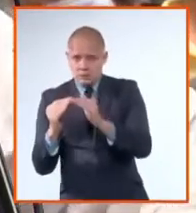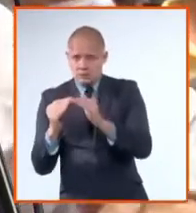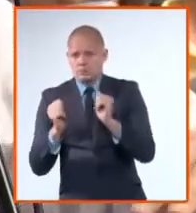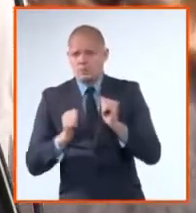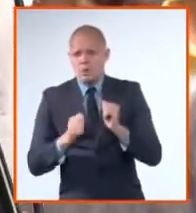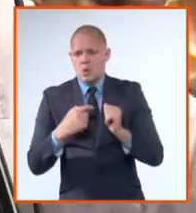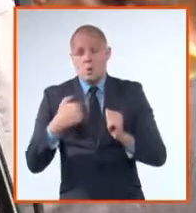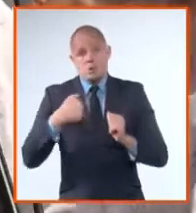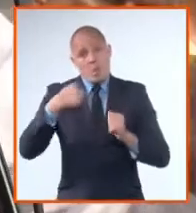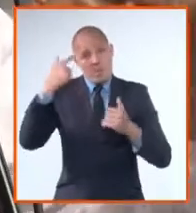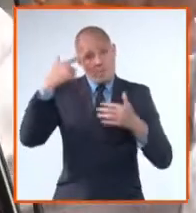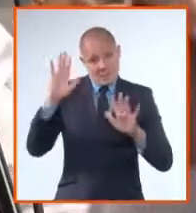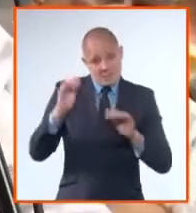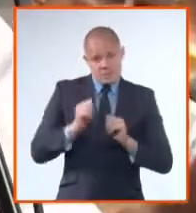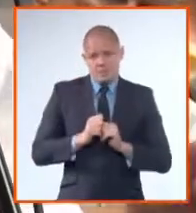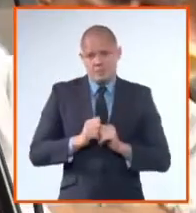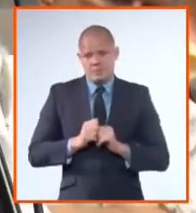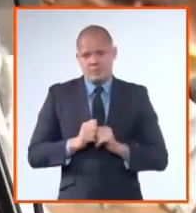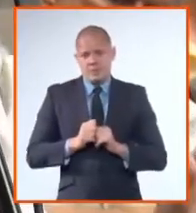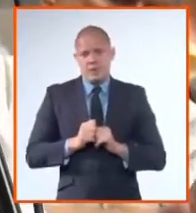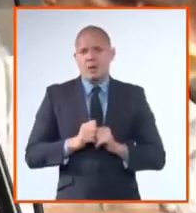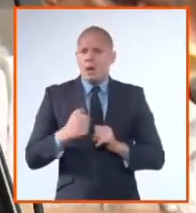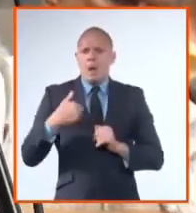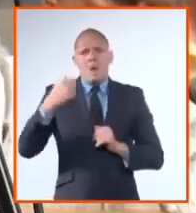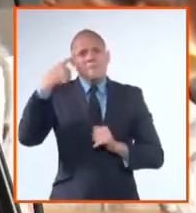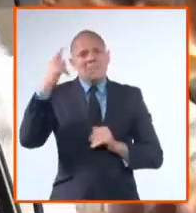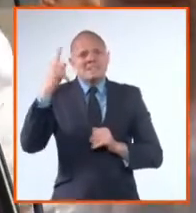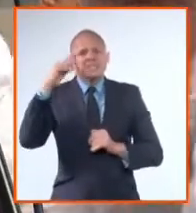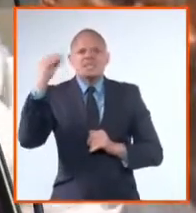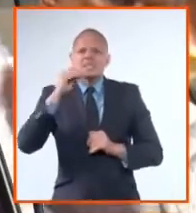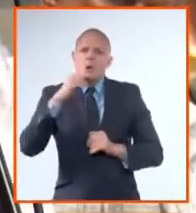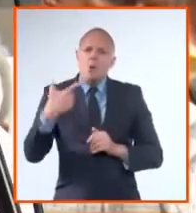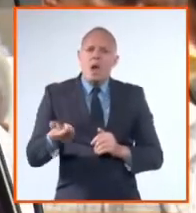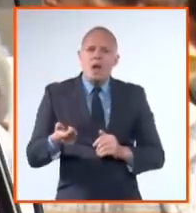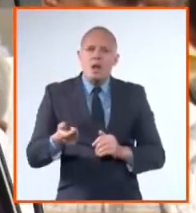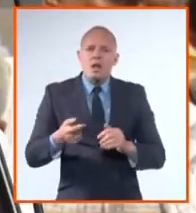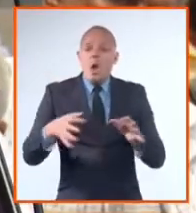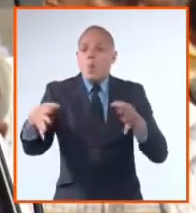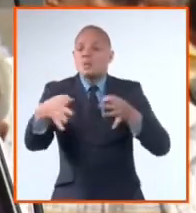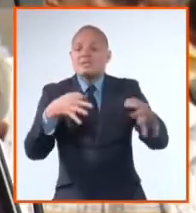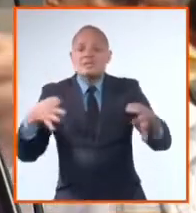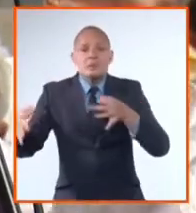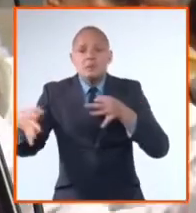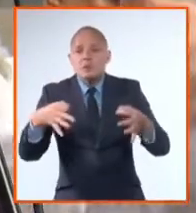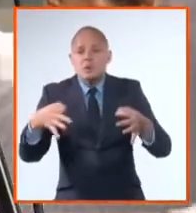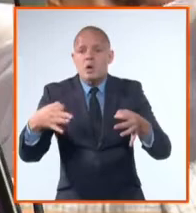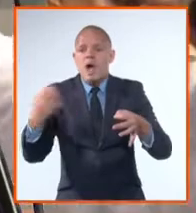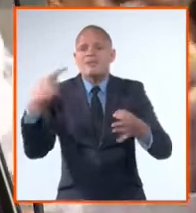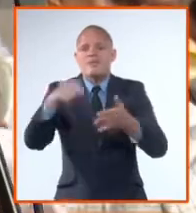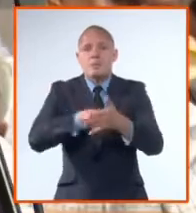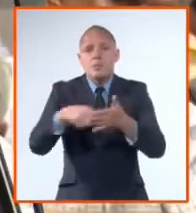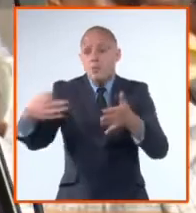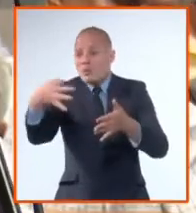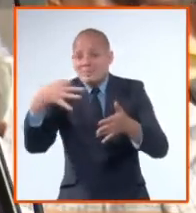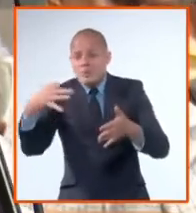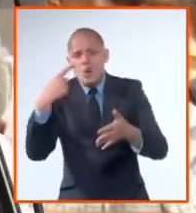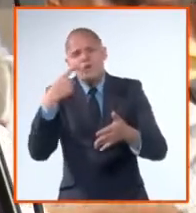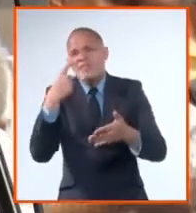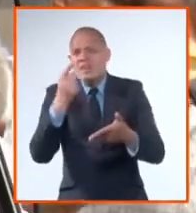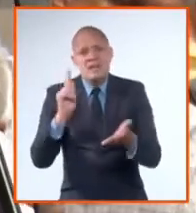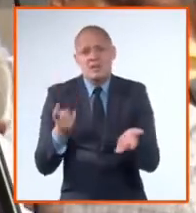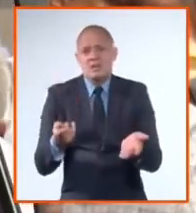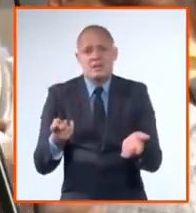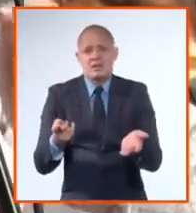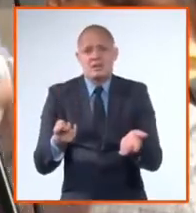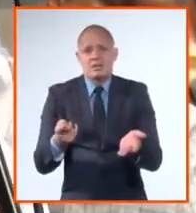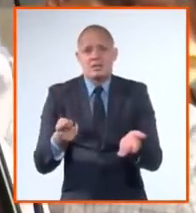presidente, le llamamos consejo popular casi que el eslabón perdido en materia de gestión del desarrollo local. Formas de participación popular. Y el tema de los mecanismos, las formas